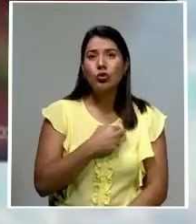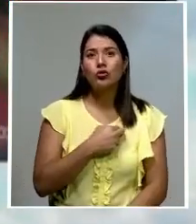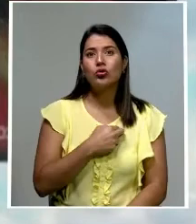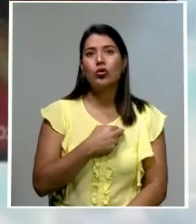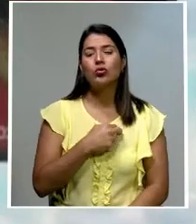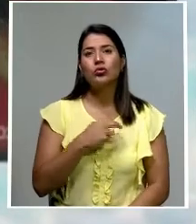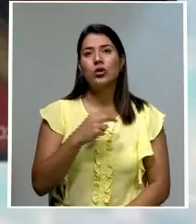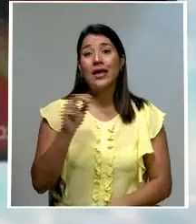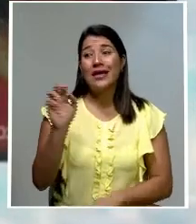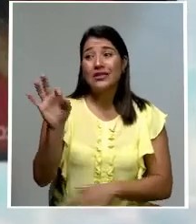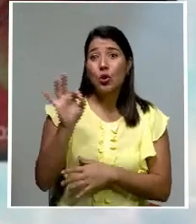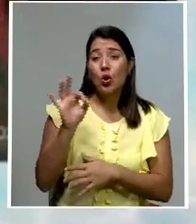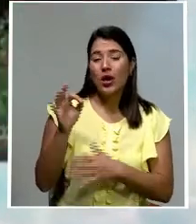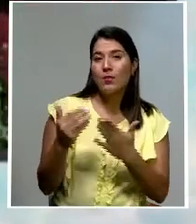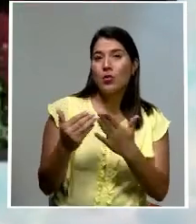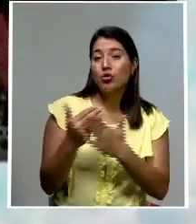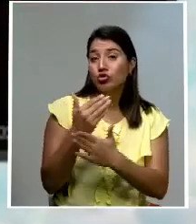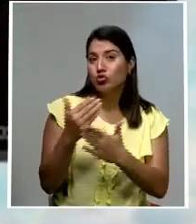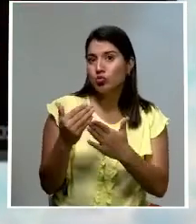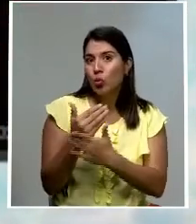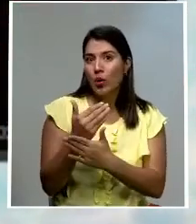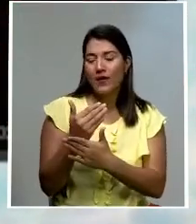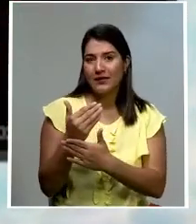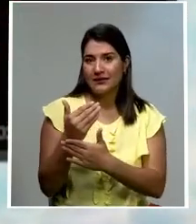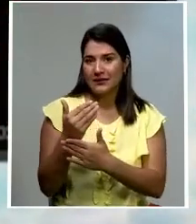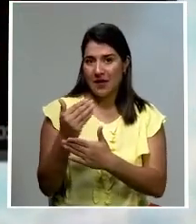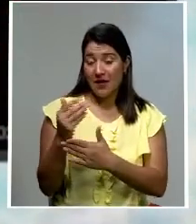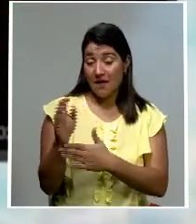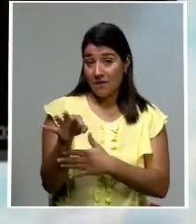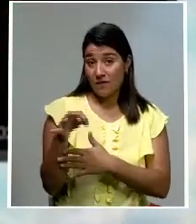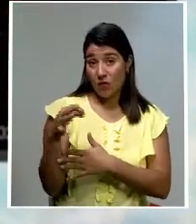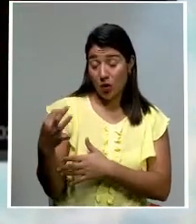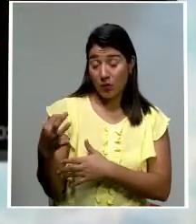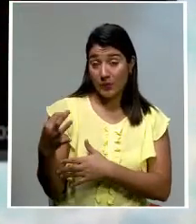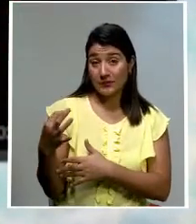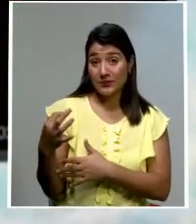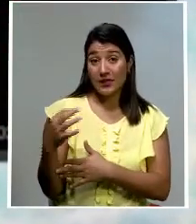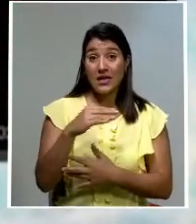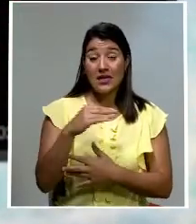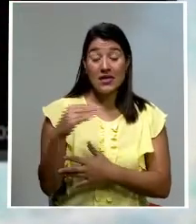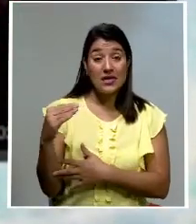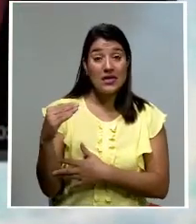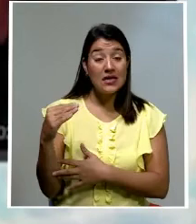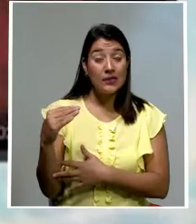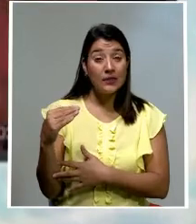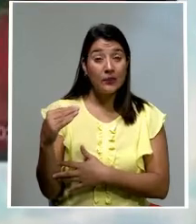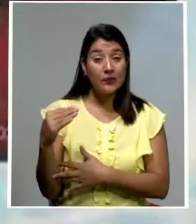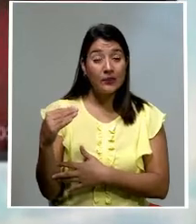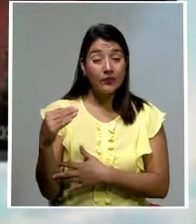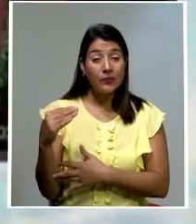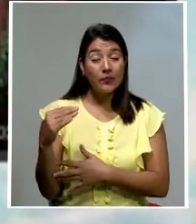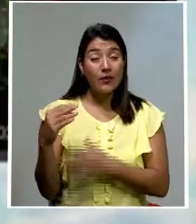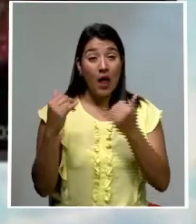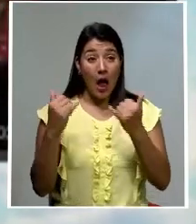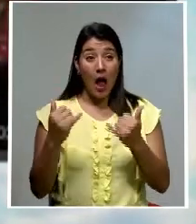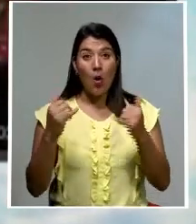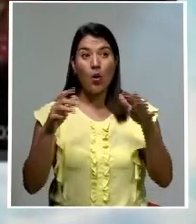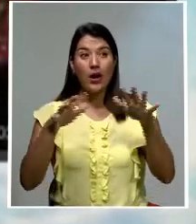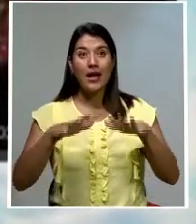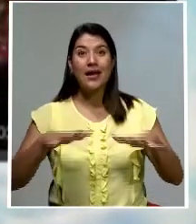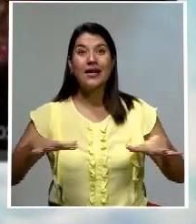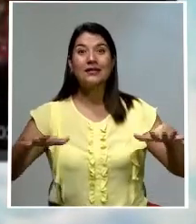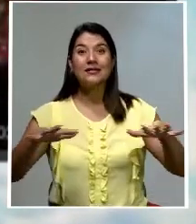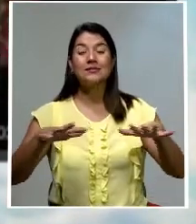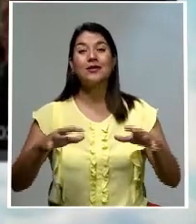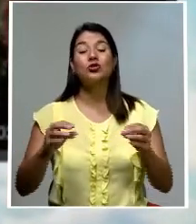de satélites. Las posibilidades pueden expandirse y el espacio se vuelve más accesible a todas las